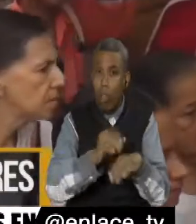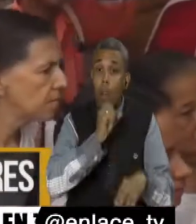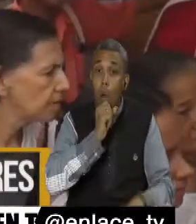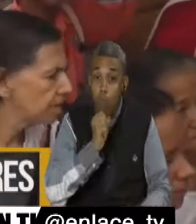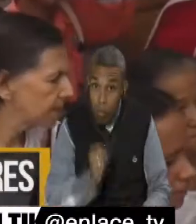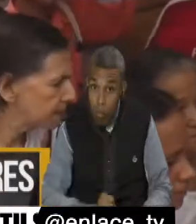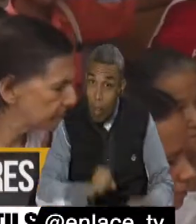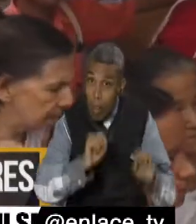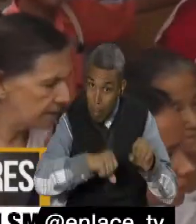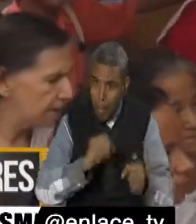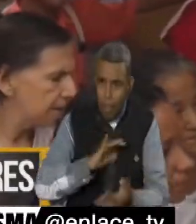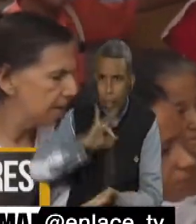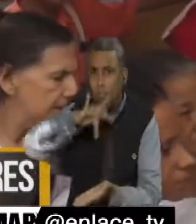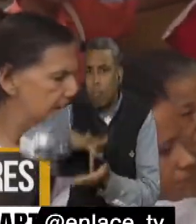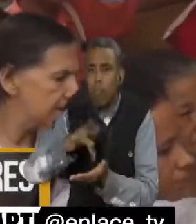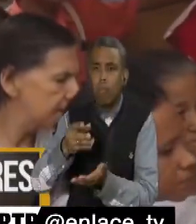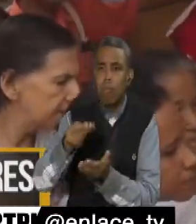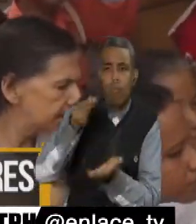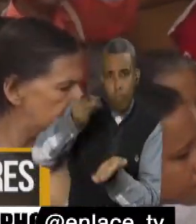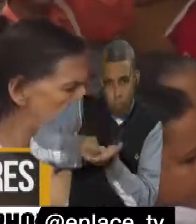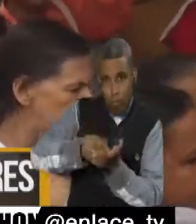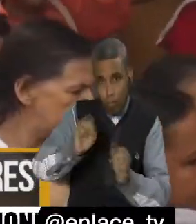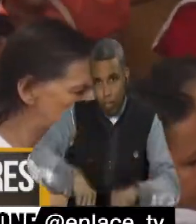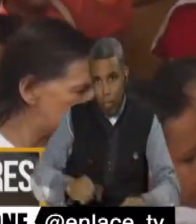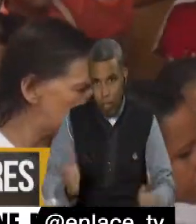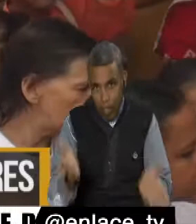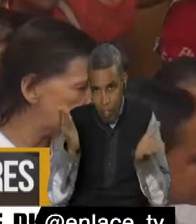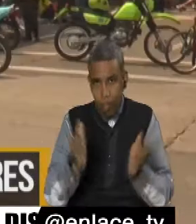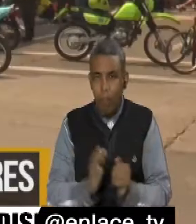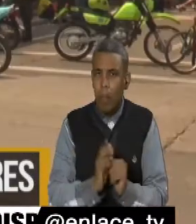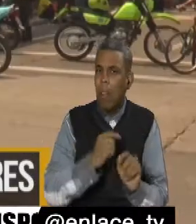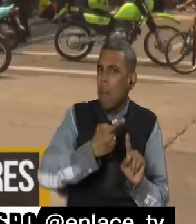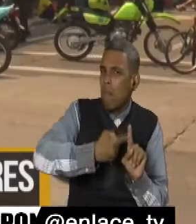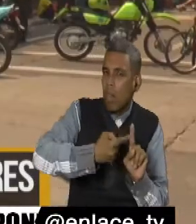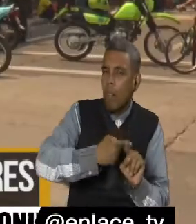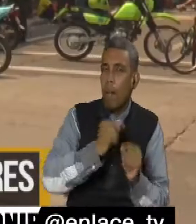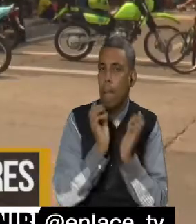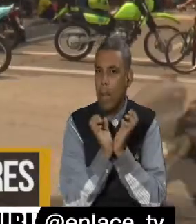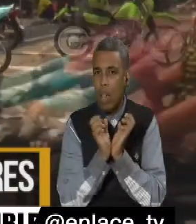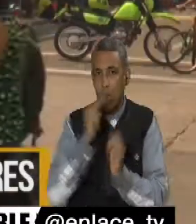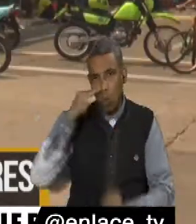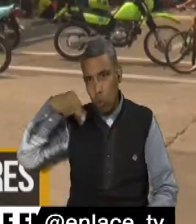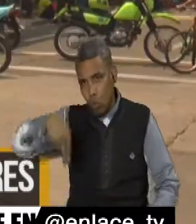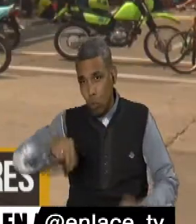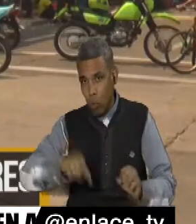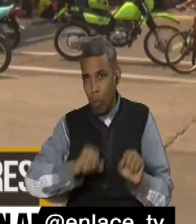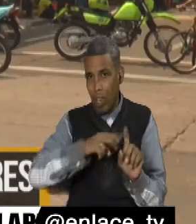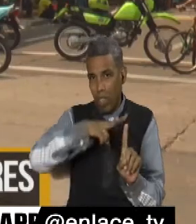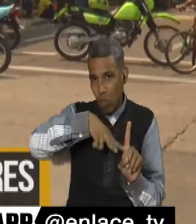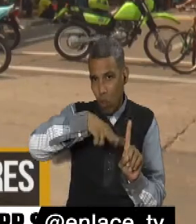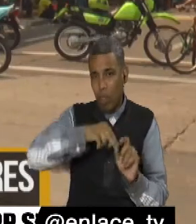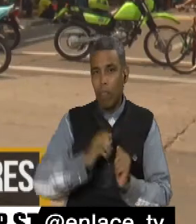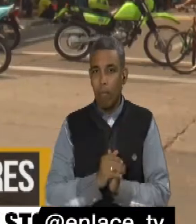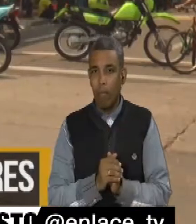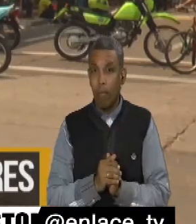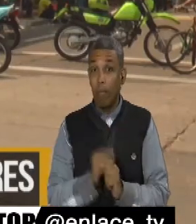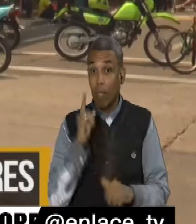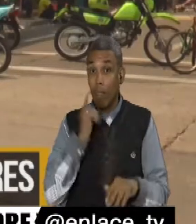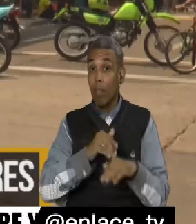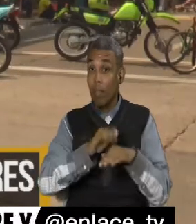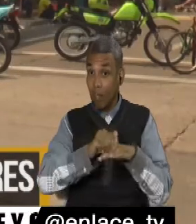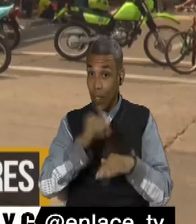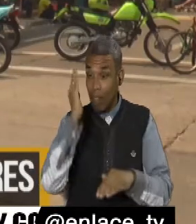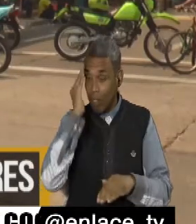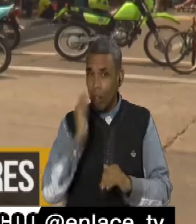que se acerquen a reclamar el subsidio correspondiente al mes de mayo y junio, recordándoles también los requisitos que deben presentar